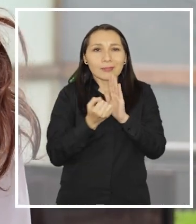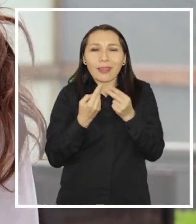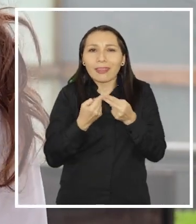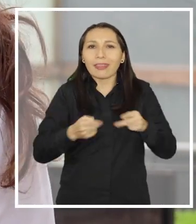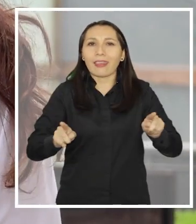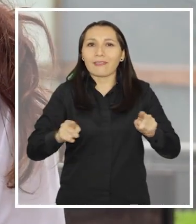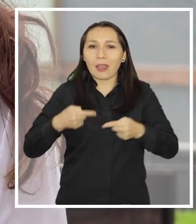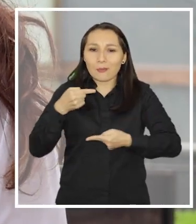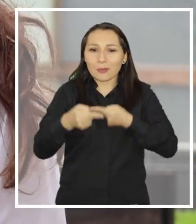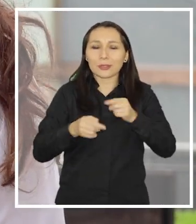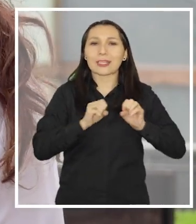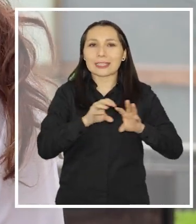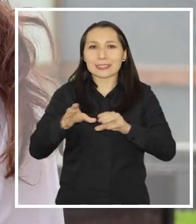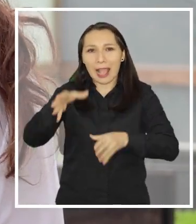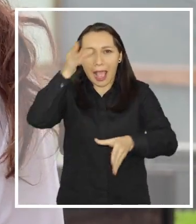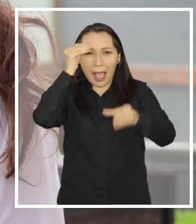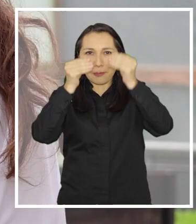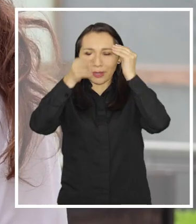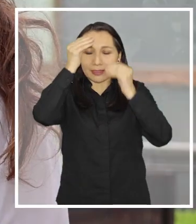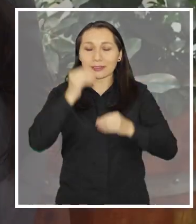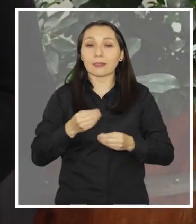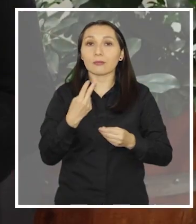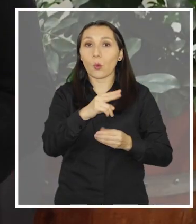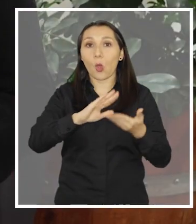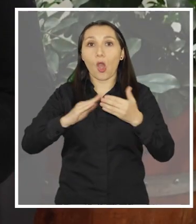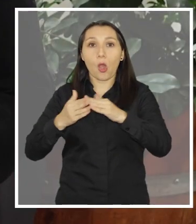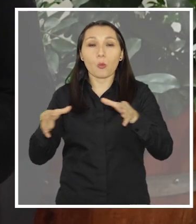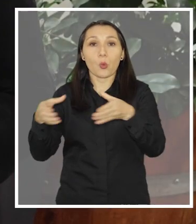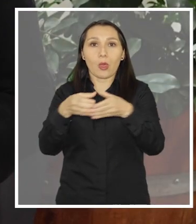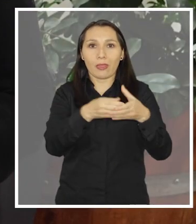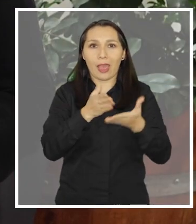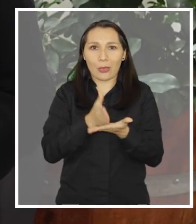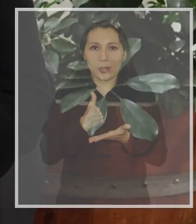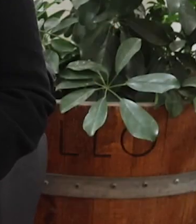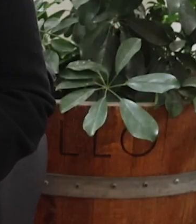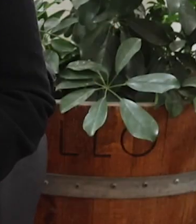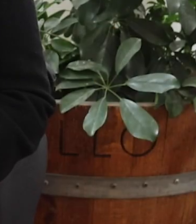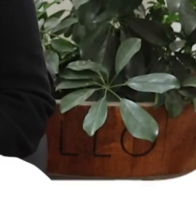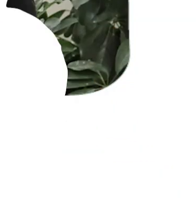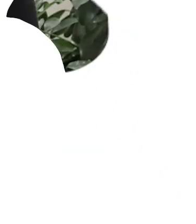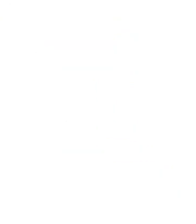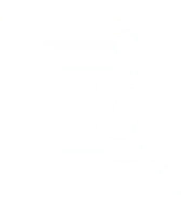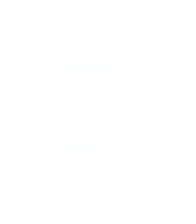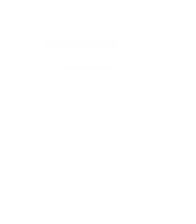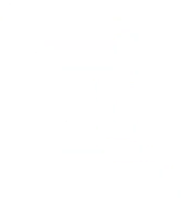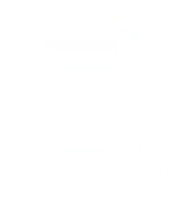y marcar la diferencia en el proceso de enseñanza-aprendizaje de sus comunidades educativas.